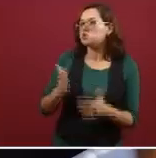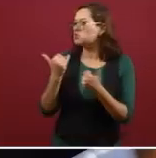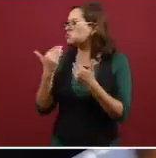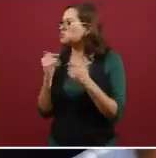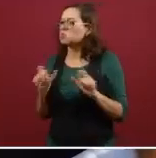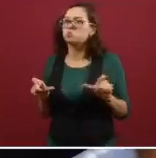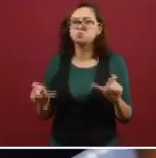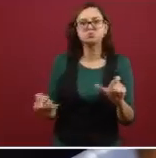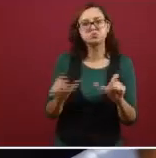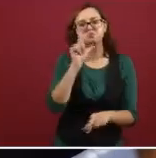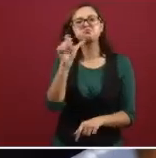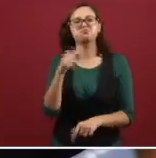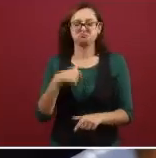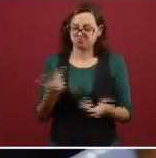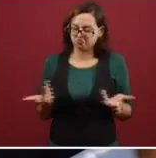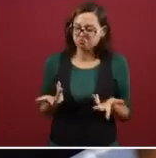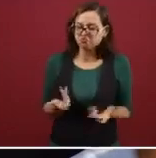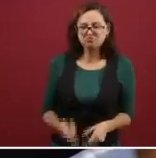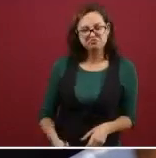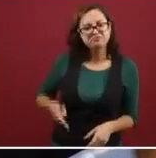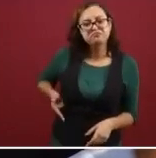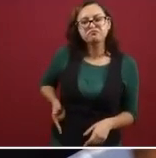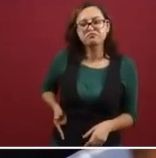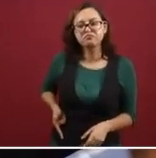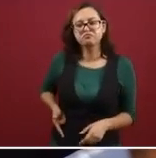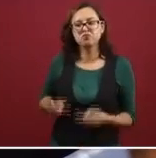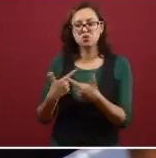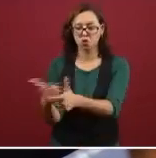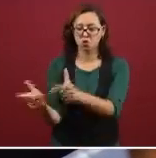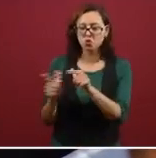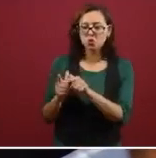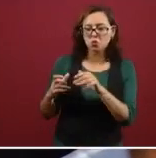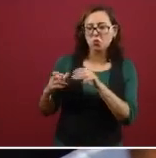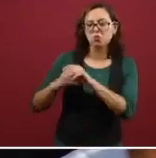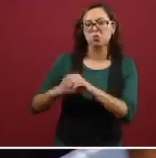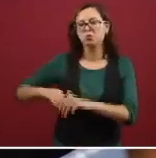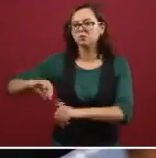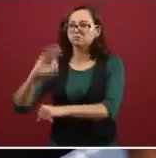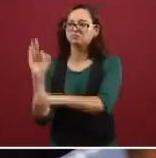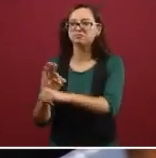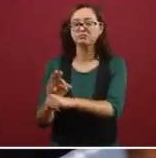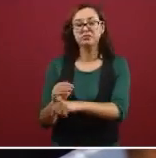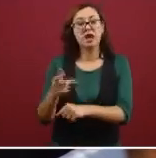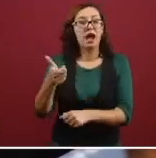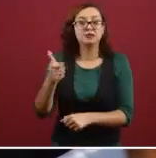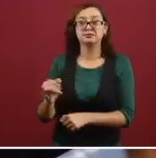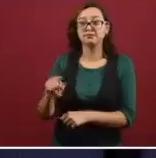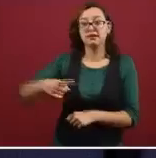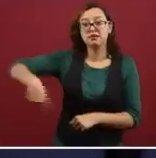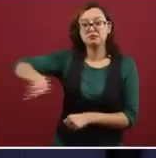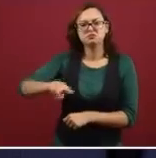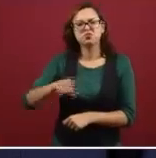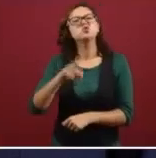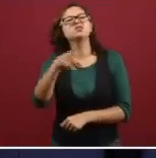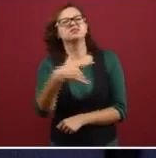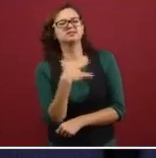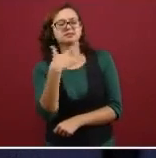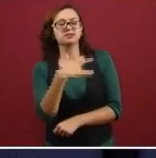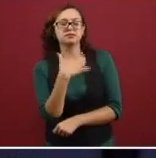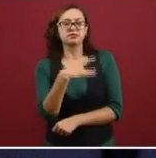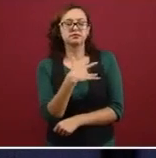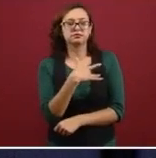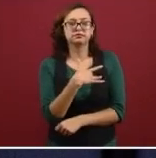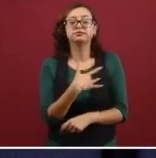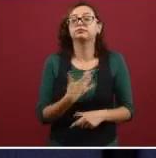esta advertencia? Finalmente son grupos armados fuera de la ley, lo fueron. Dice que no permitirá que